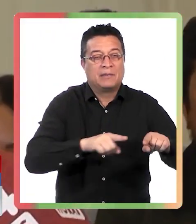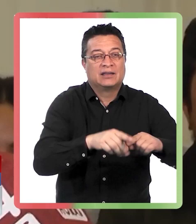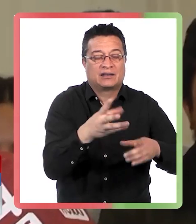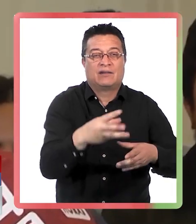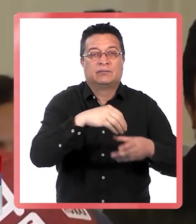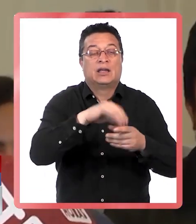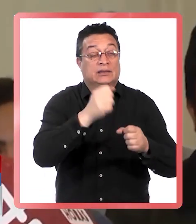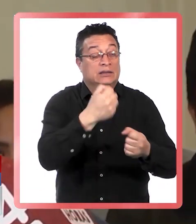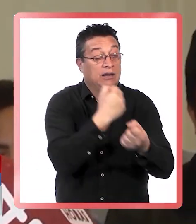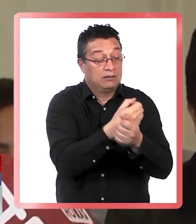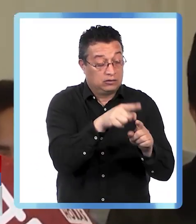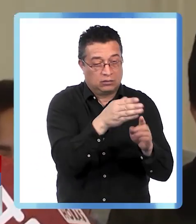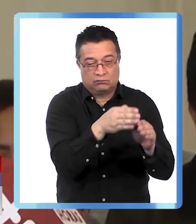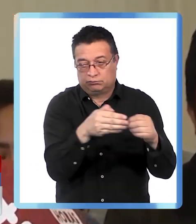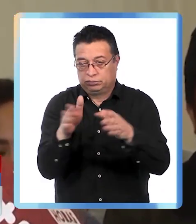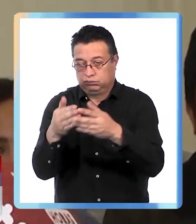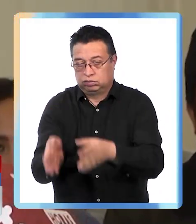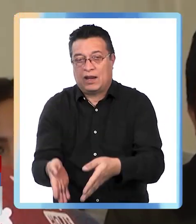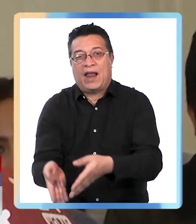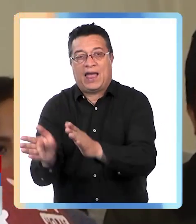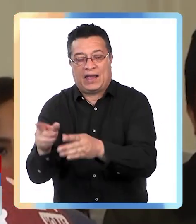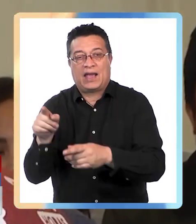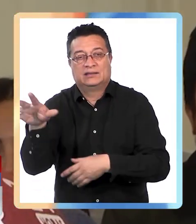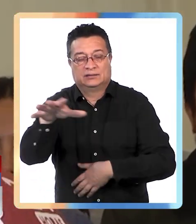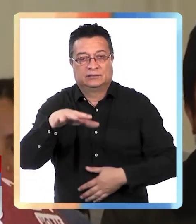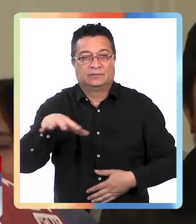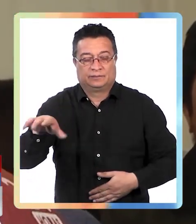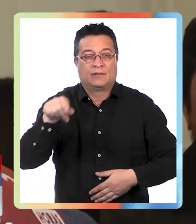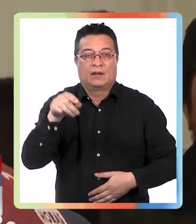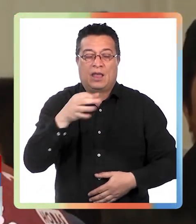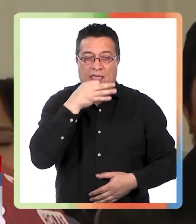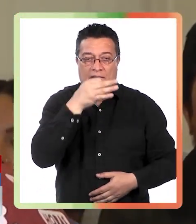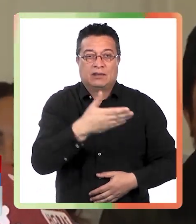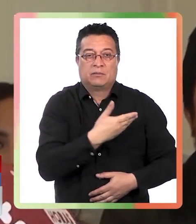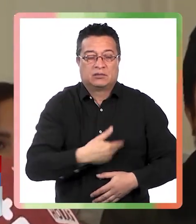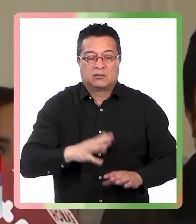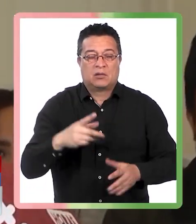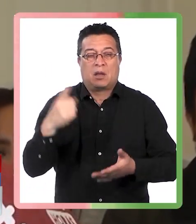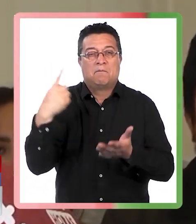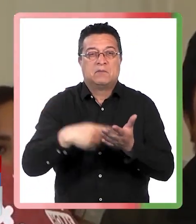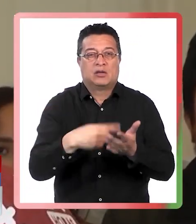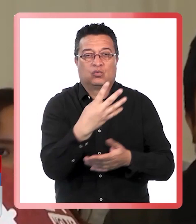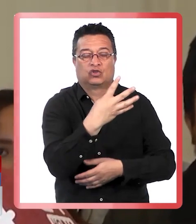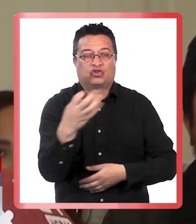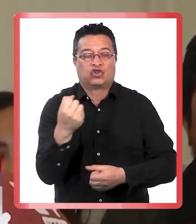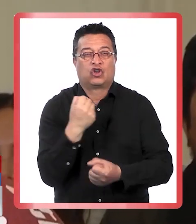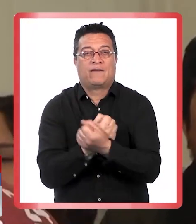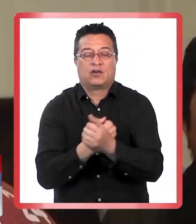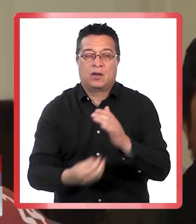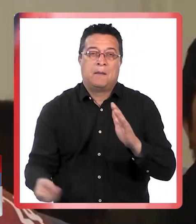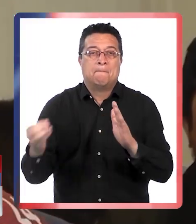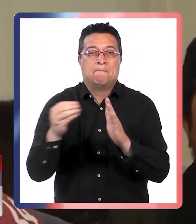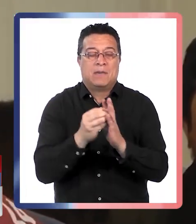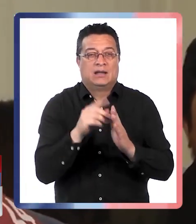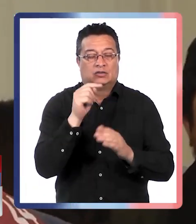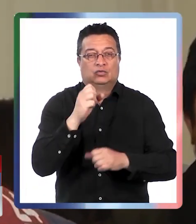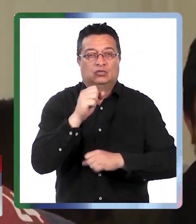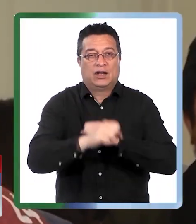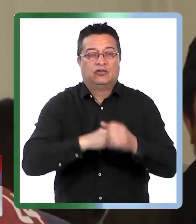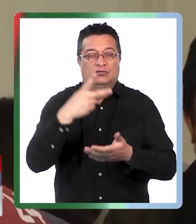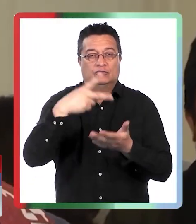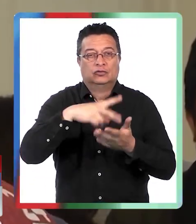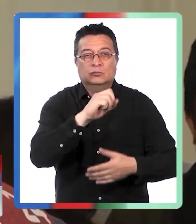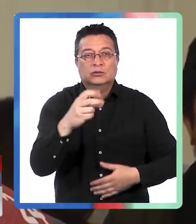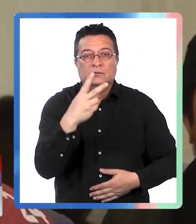administrativas y destinar esos carabineros a las calles, lo cual, como bien anunció el presidente, podrían ser cerca de 1.400 carabineros más durante el